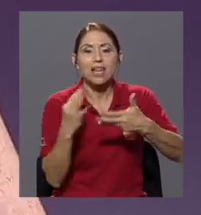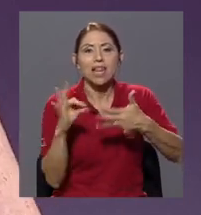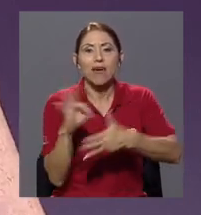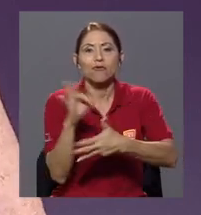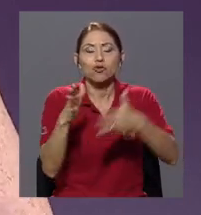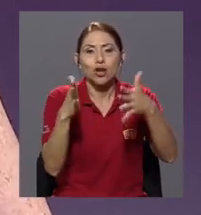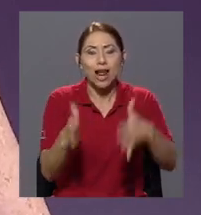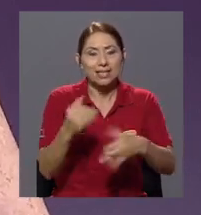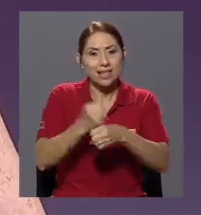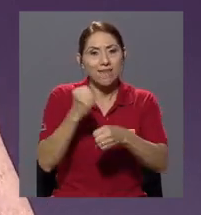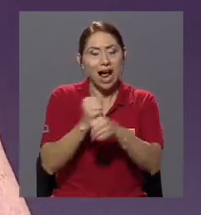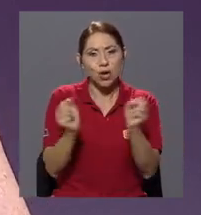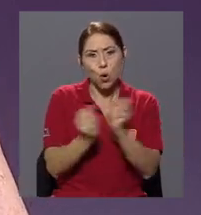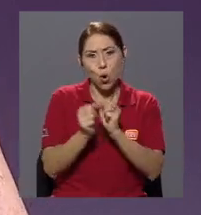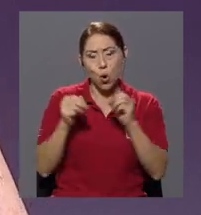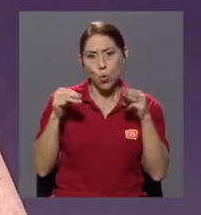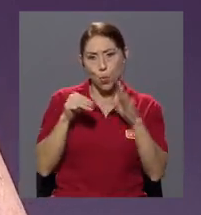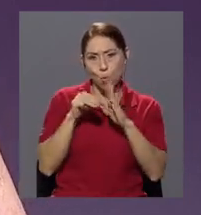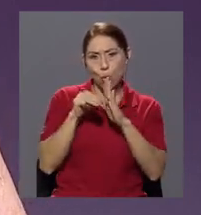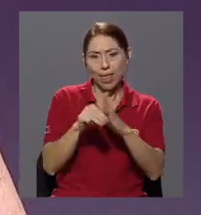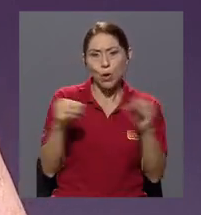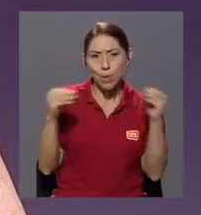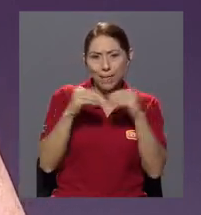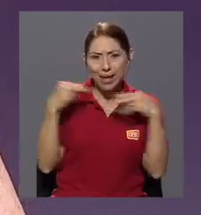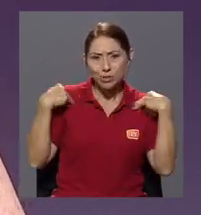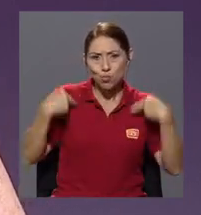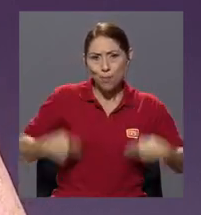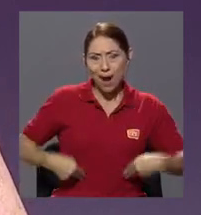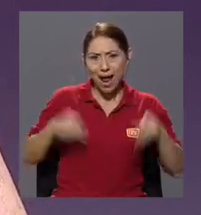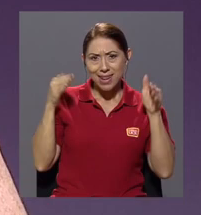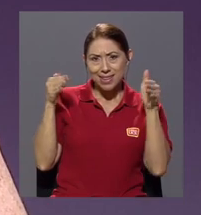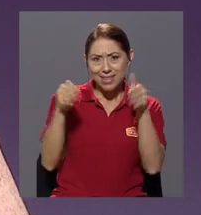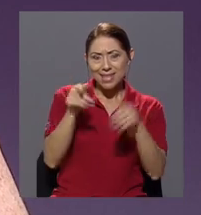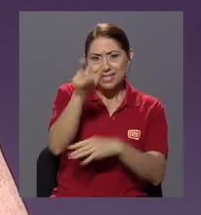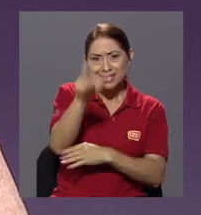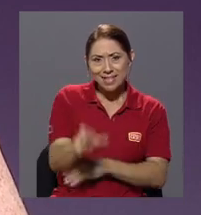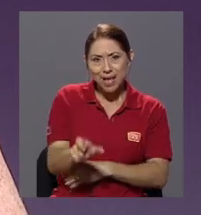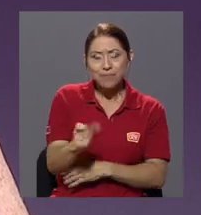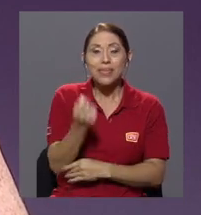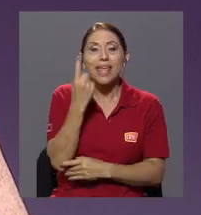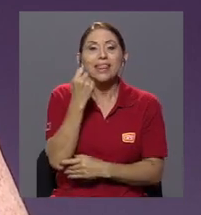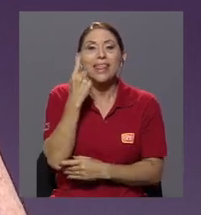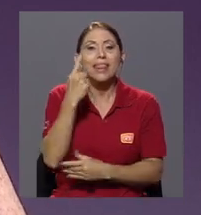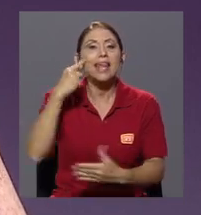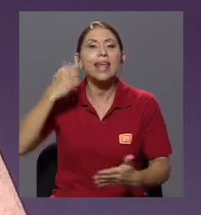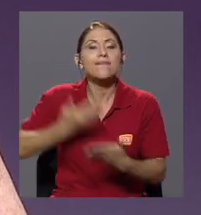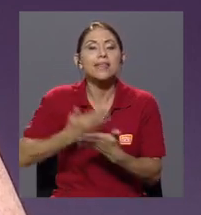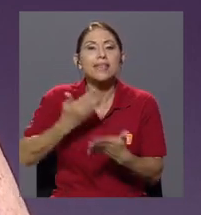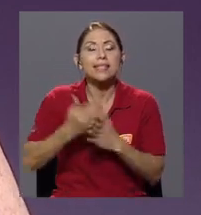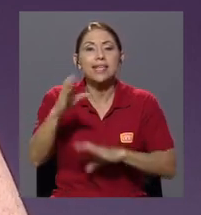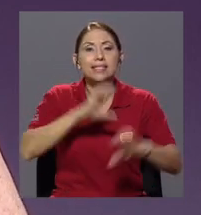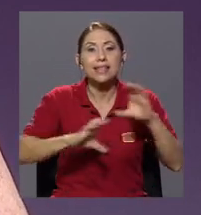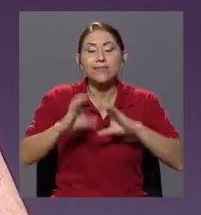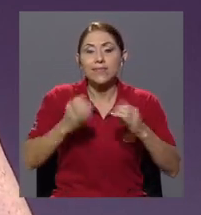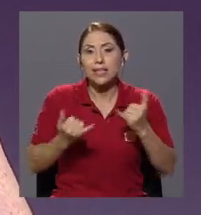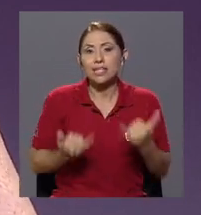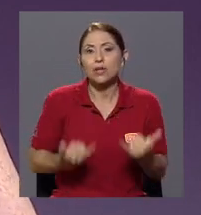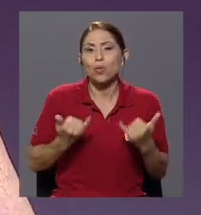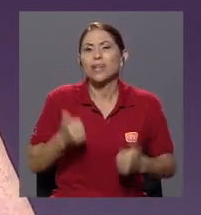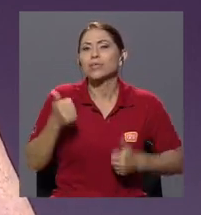trabajar ese modelo más humanista entender también cuáles son las evidencias científicas